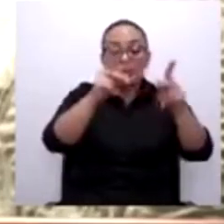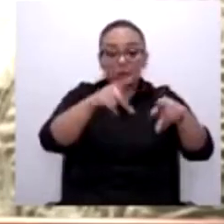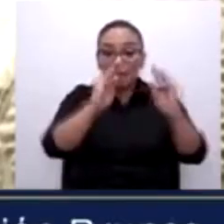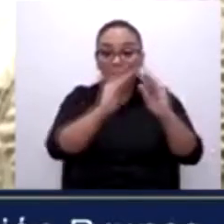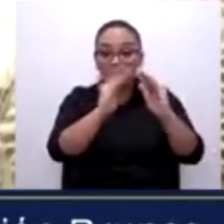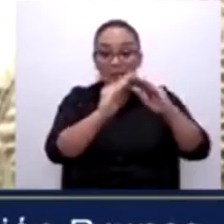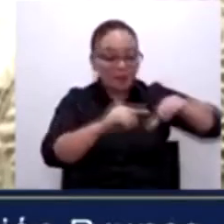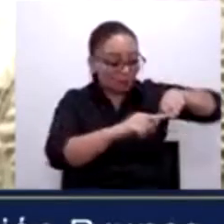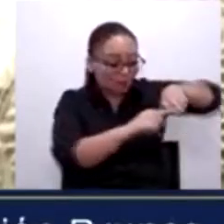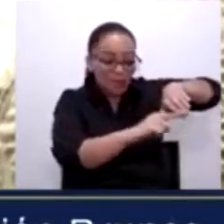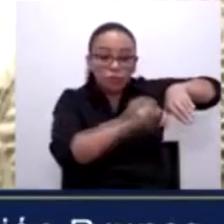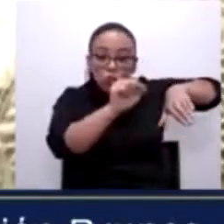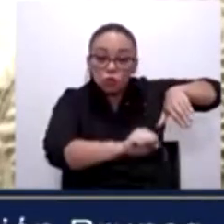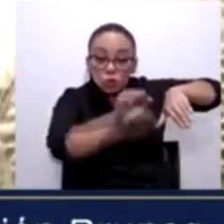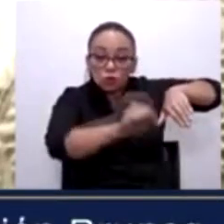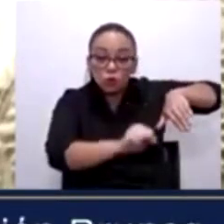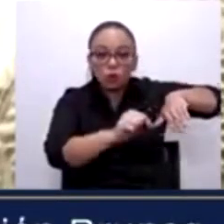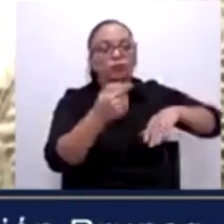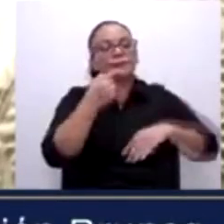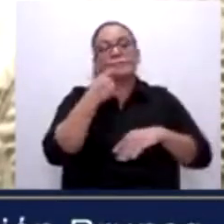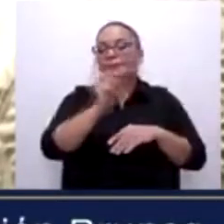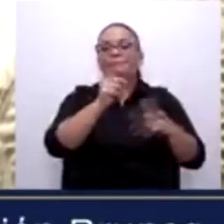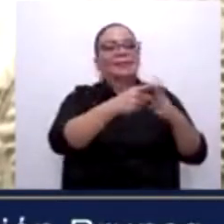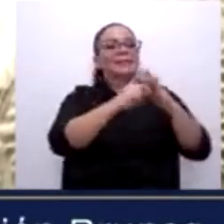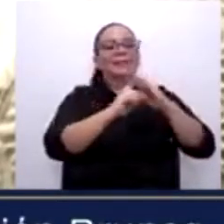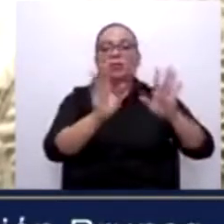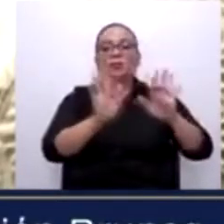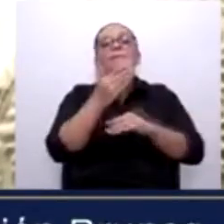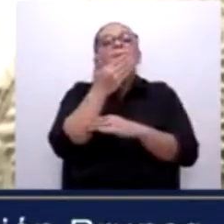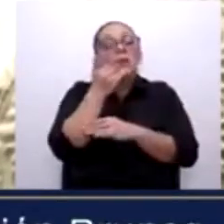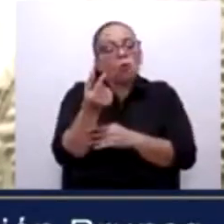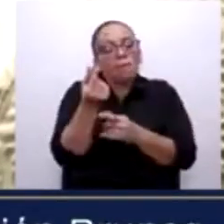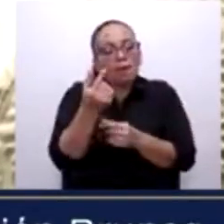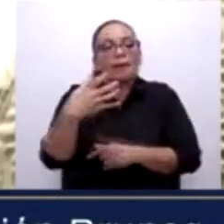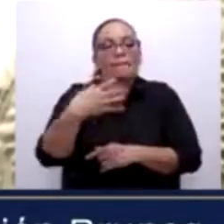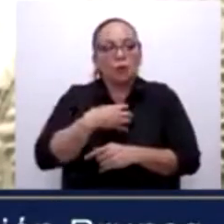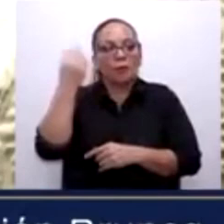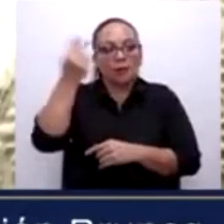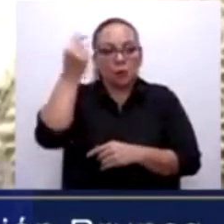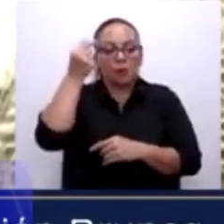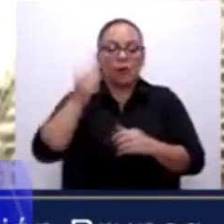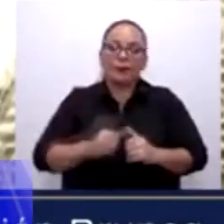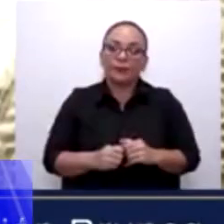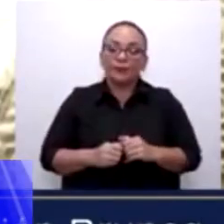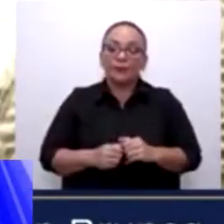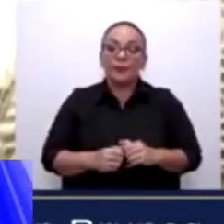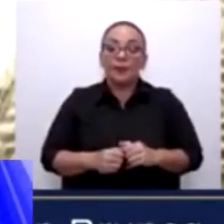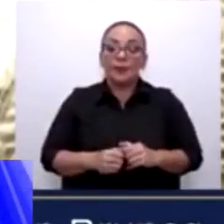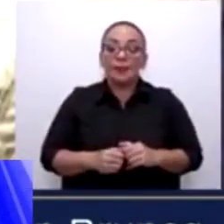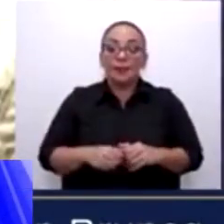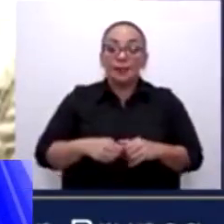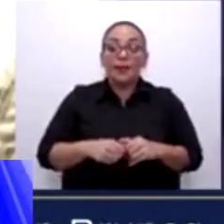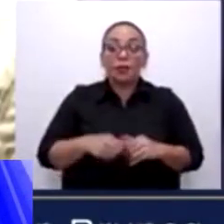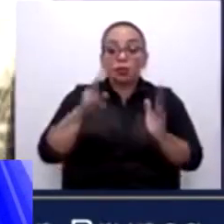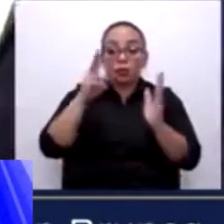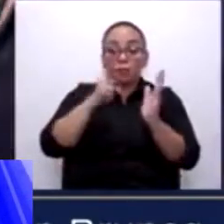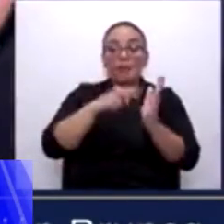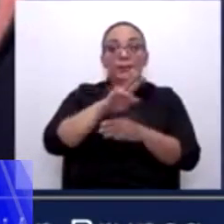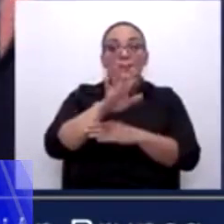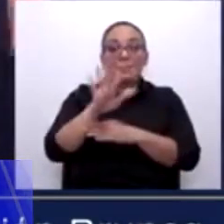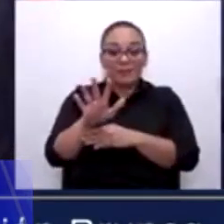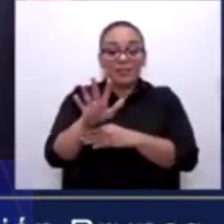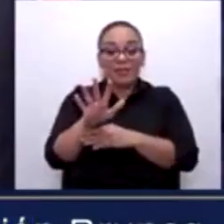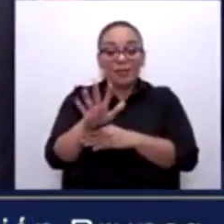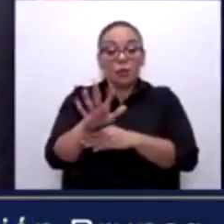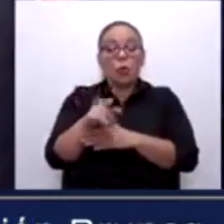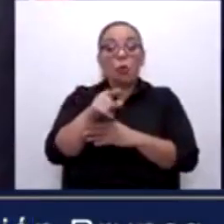lo vamos a hacer con un crédito, lo vamos a hacer con presupuesto de la República. Y por eso, en este 2025, irán en el